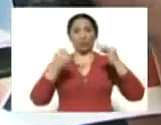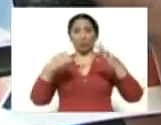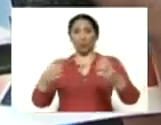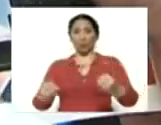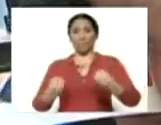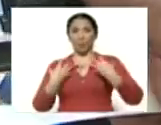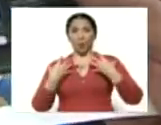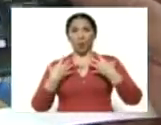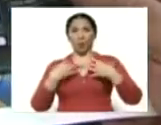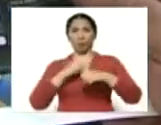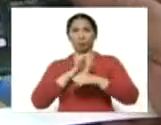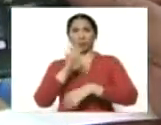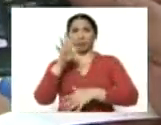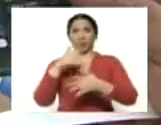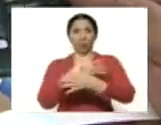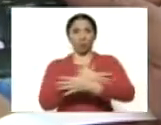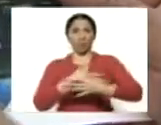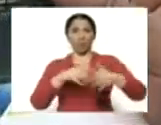planeta,